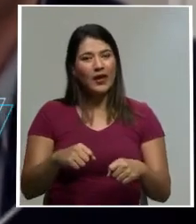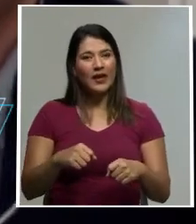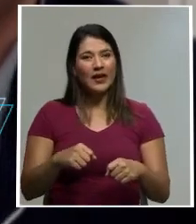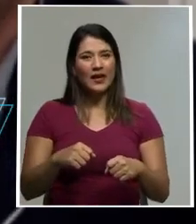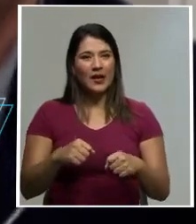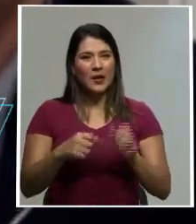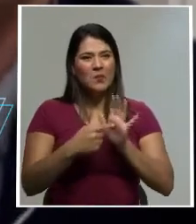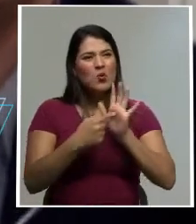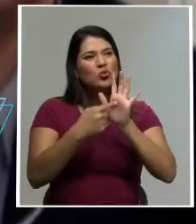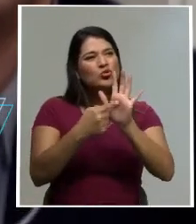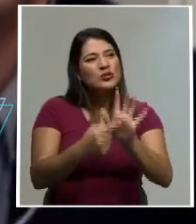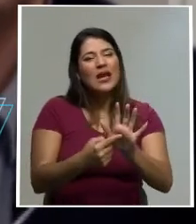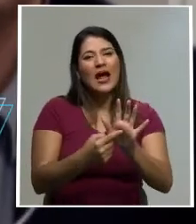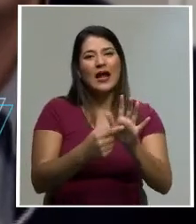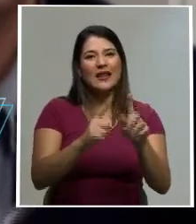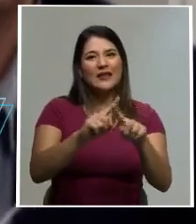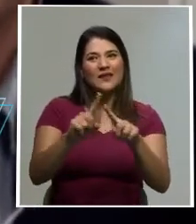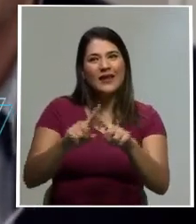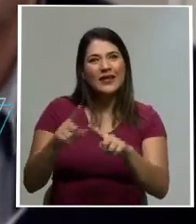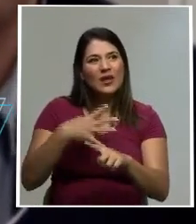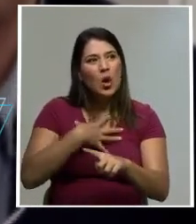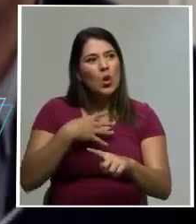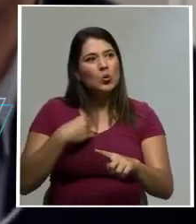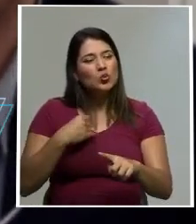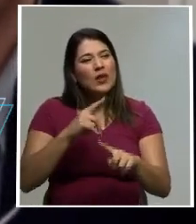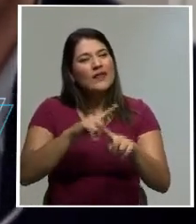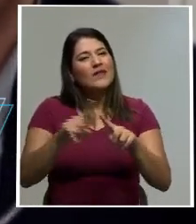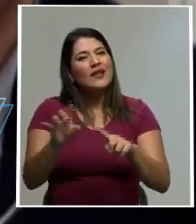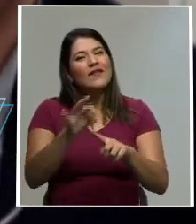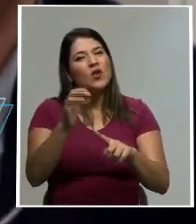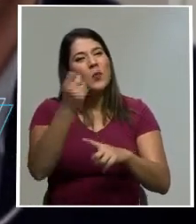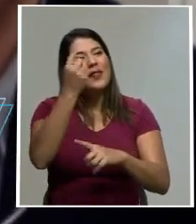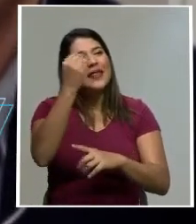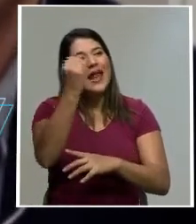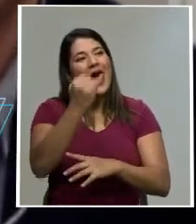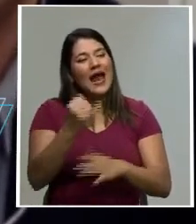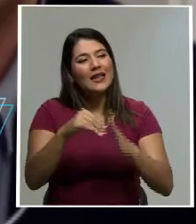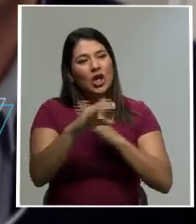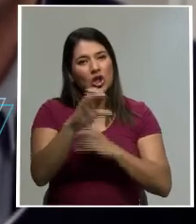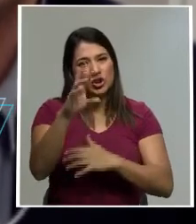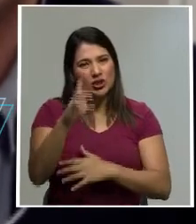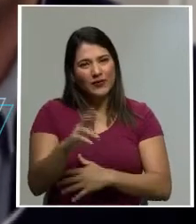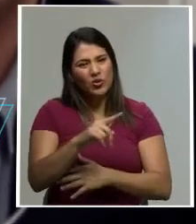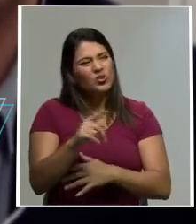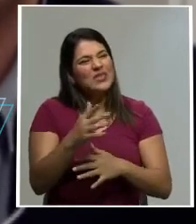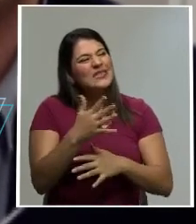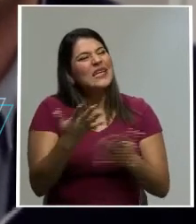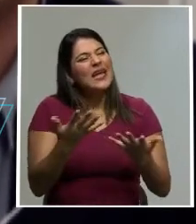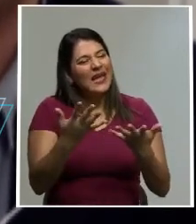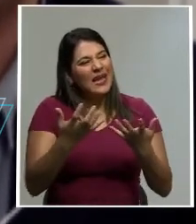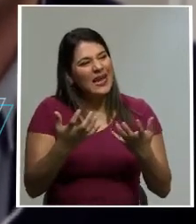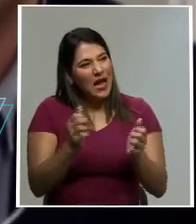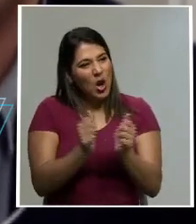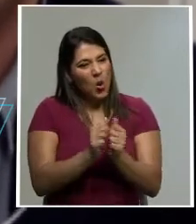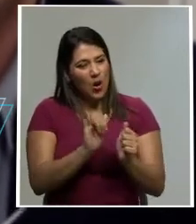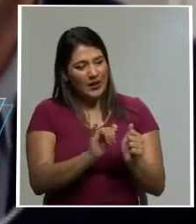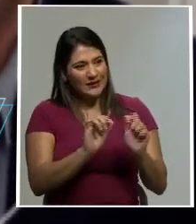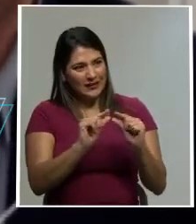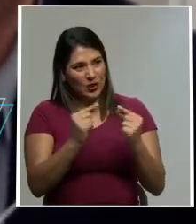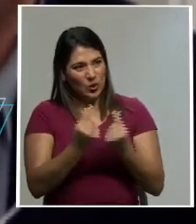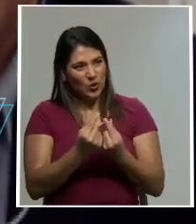corrientes, formas de entender el arte desde Costa Rica. ¿Qué buscaban con Libertad bajo palabra? ¿Qué